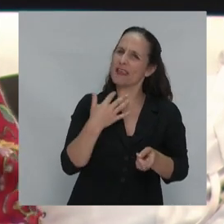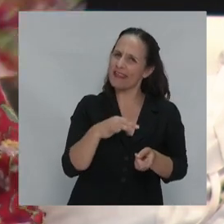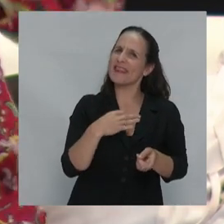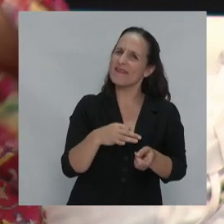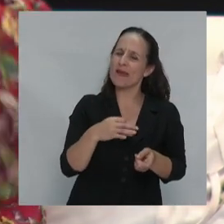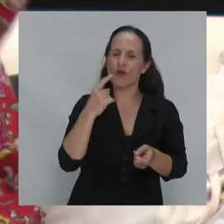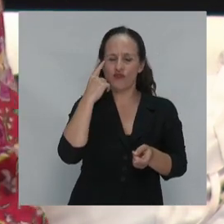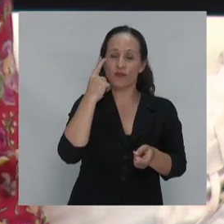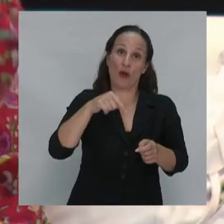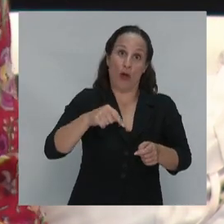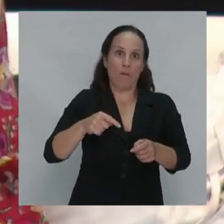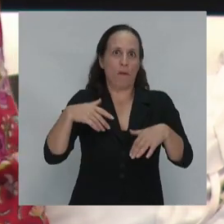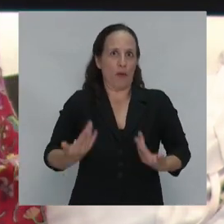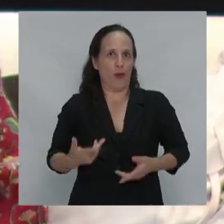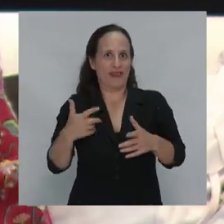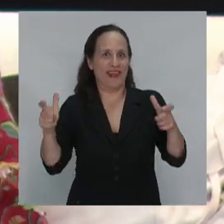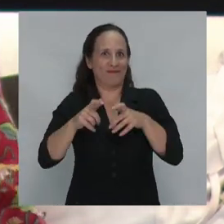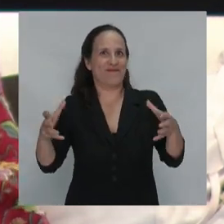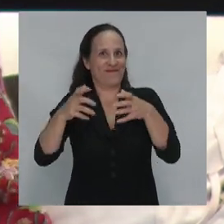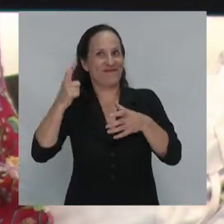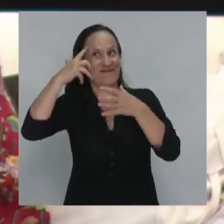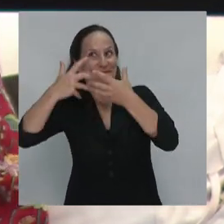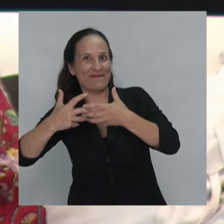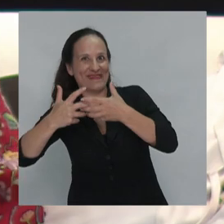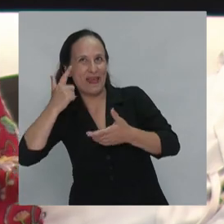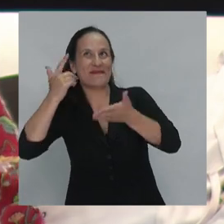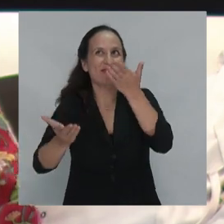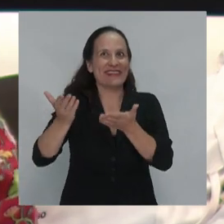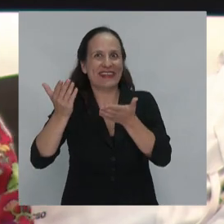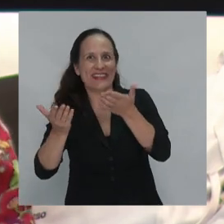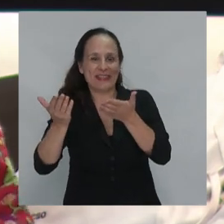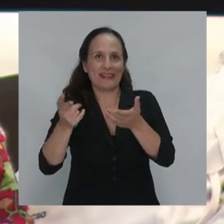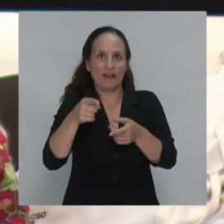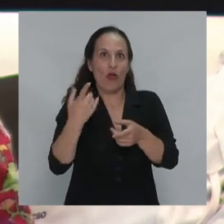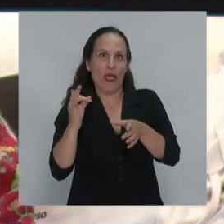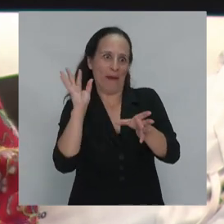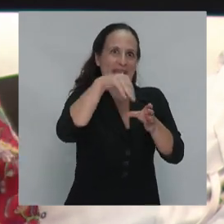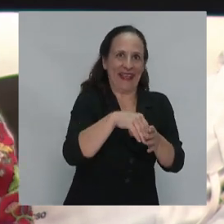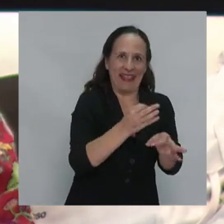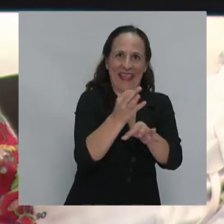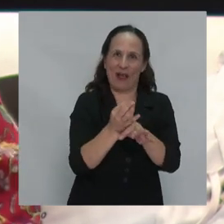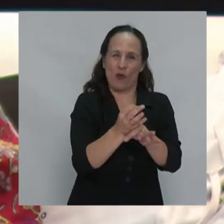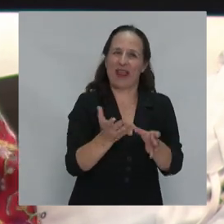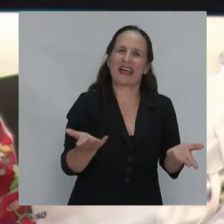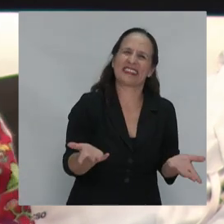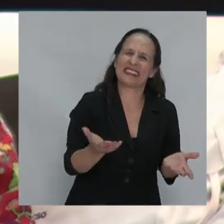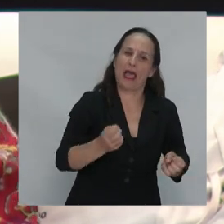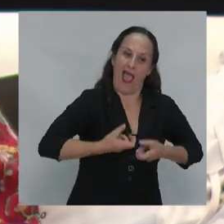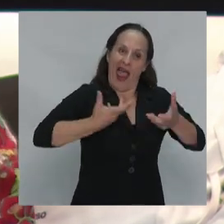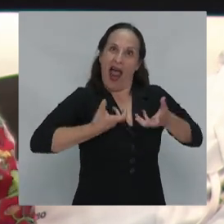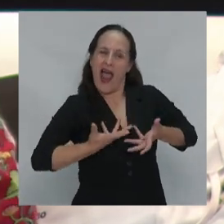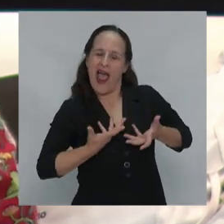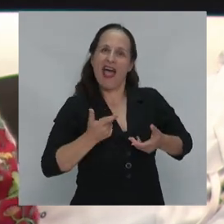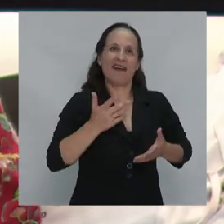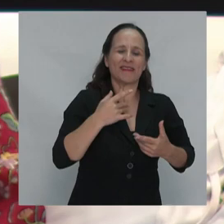ahoga justamente en un foro del pensamiento crítico. El pensamiento crítico en las escuelas, con cómo están planteadas hoy, es algo que se ahoga. La creatividad, la esperanza,